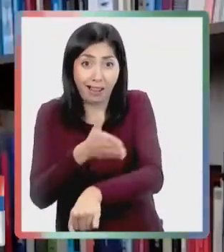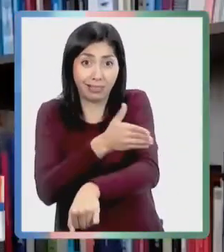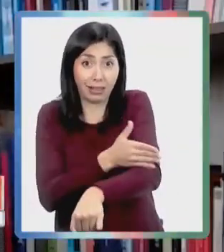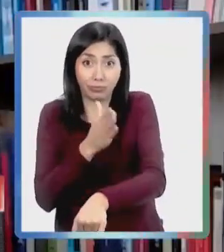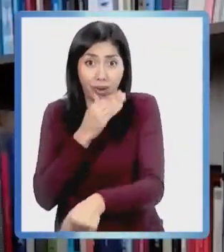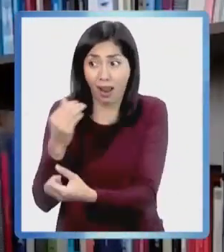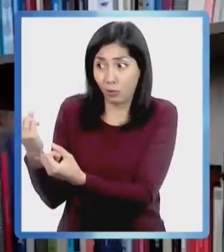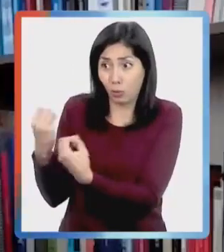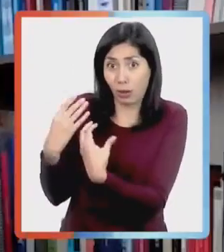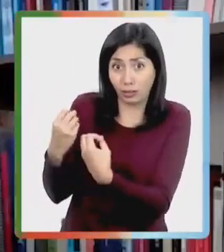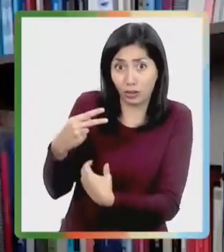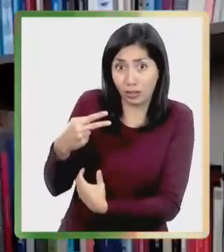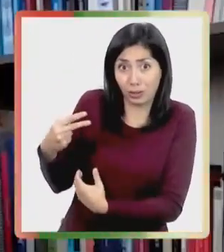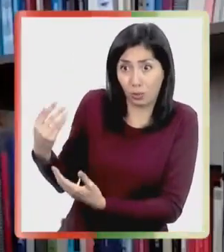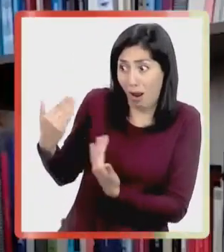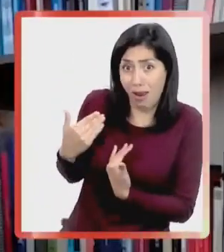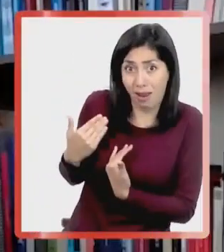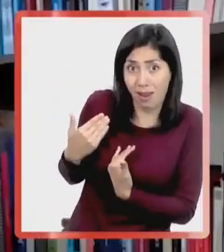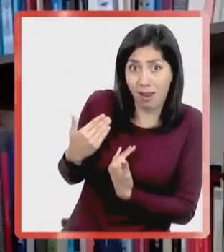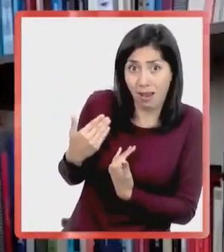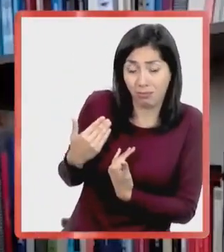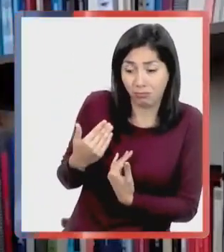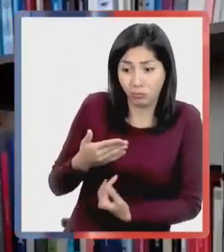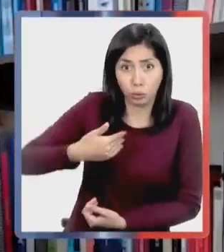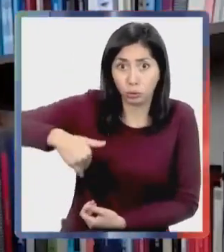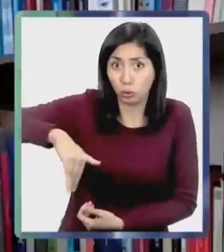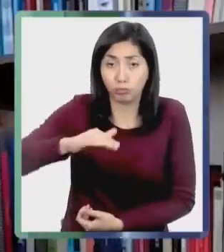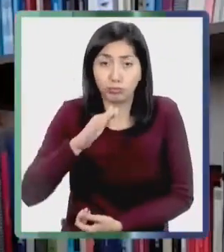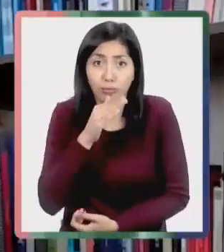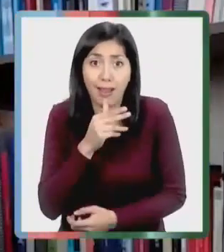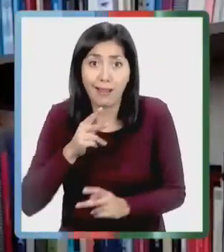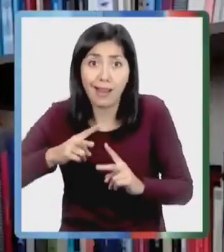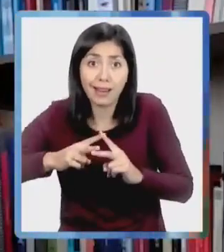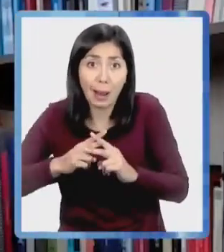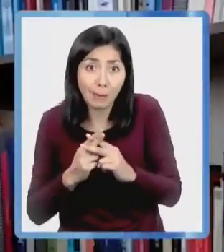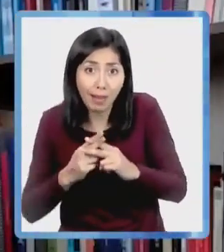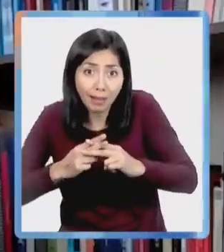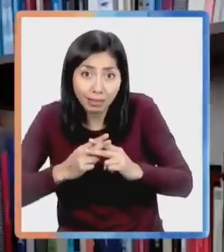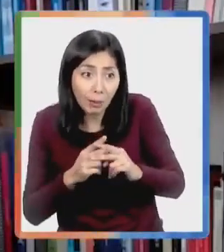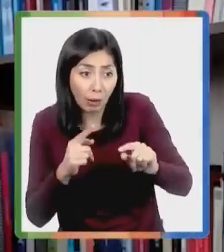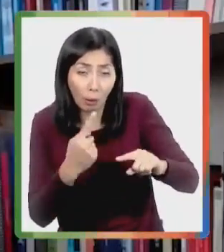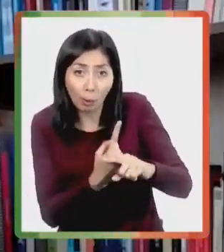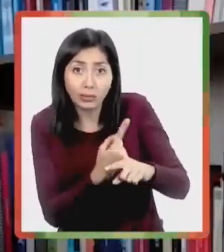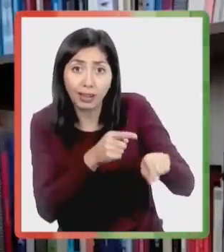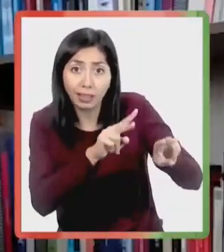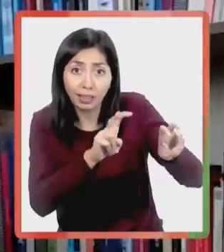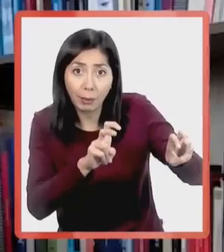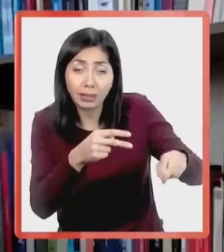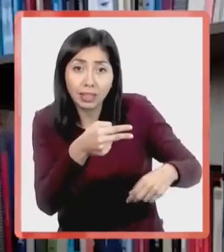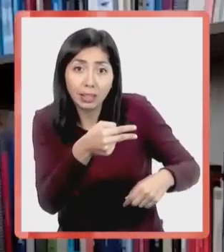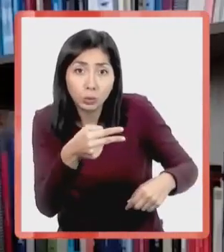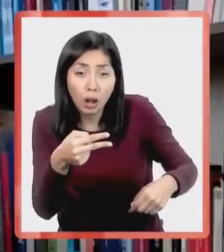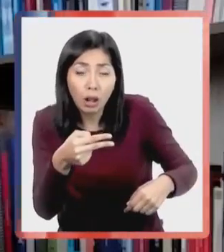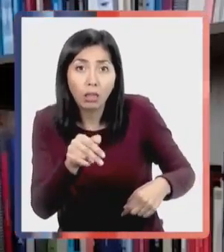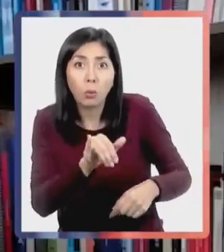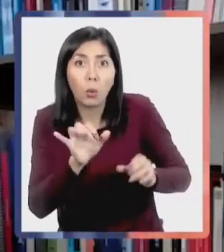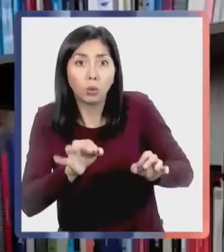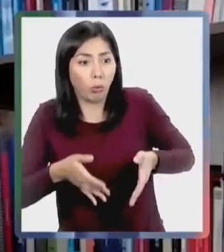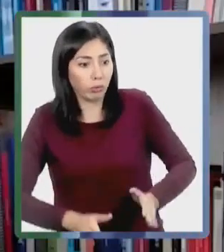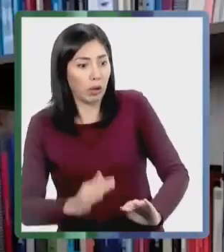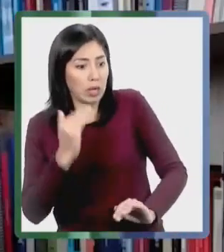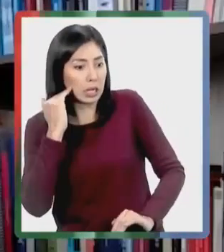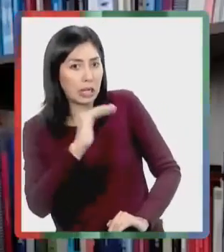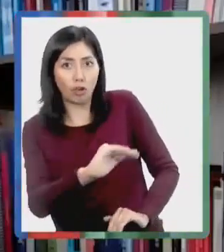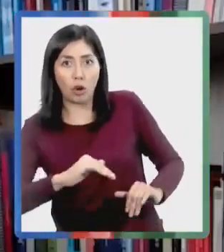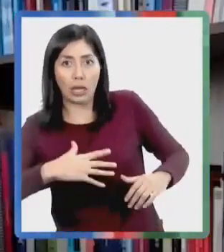educación sexual, por lo tanto tampoco tenemos herramientas ni para hablar del tema con nosotros mismos o con nuestras parejas, y de repente llegan nuestros hijos e